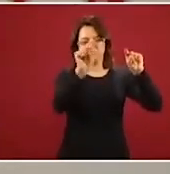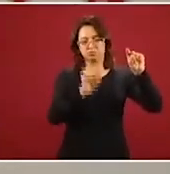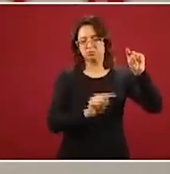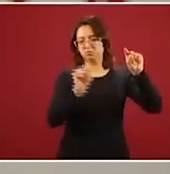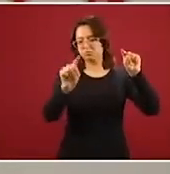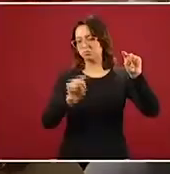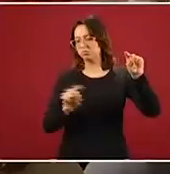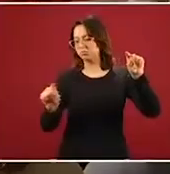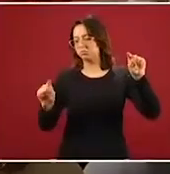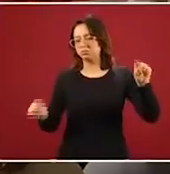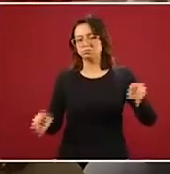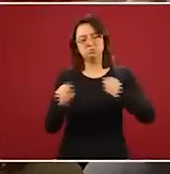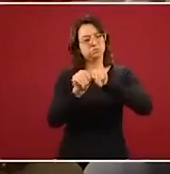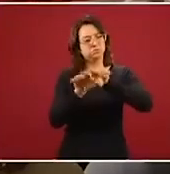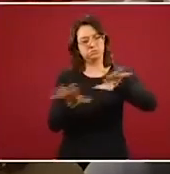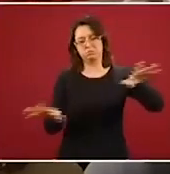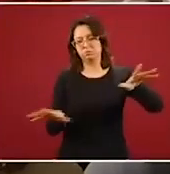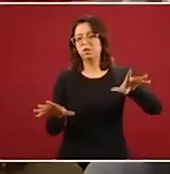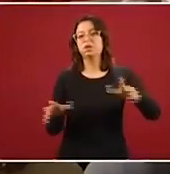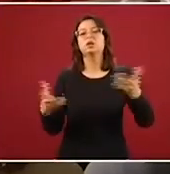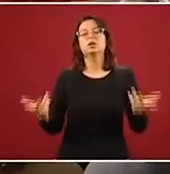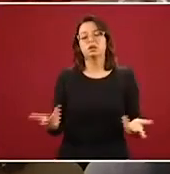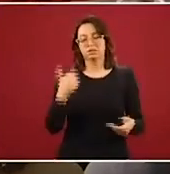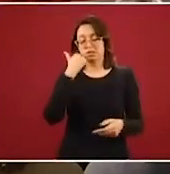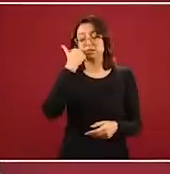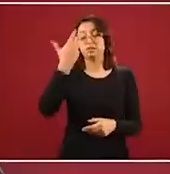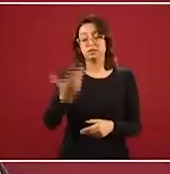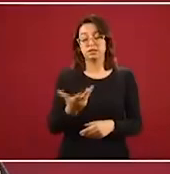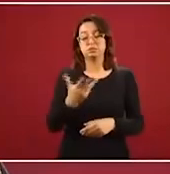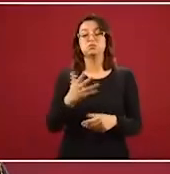que la intención es tener este despliegue